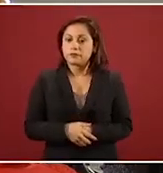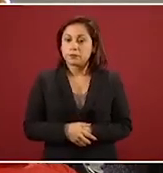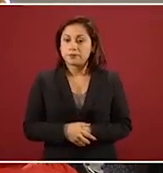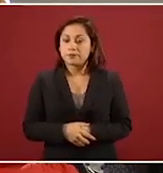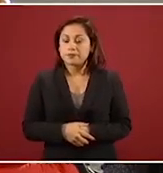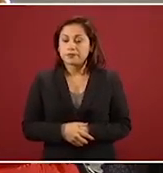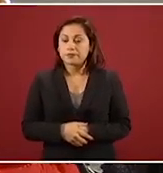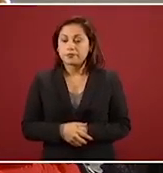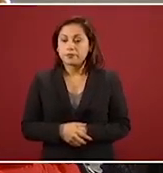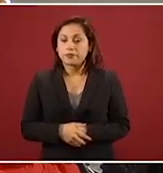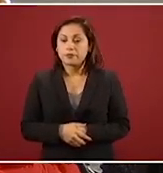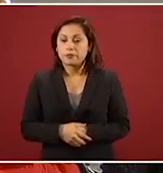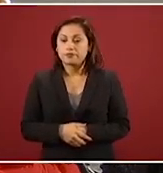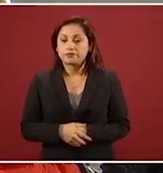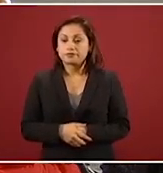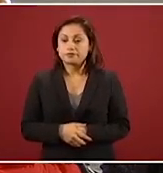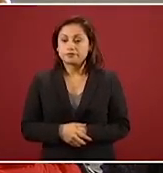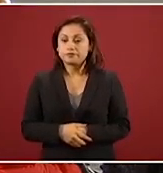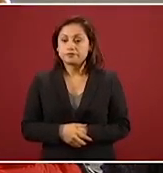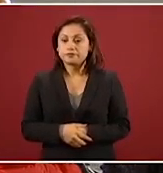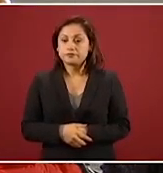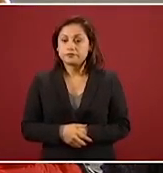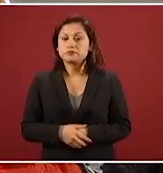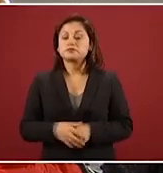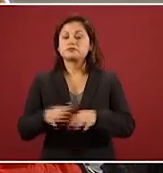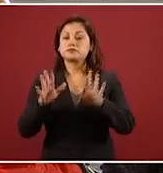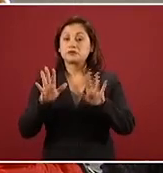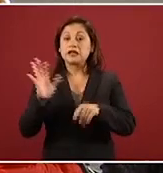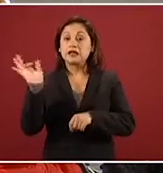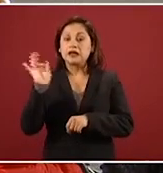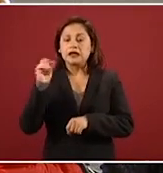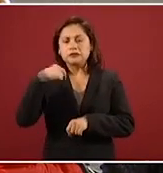adecuado, va a haber un quién es quién